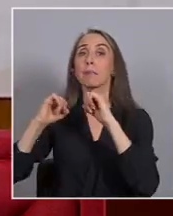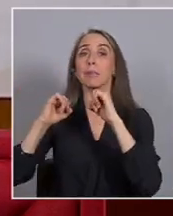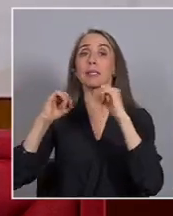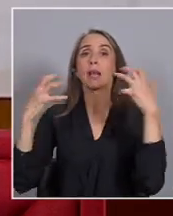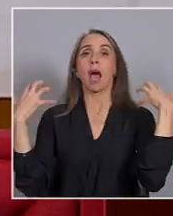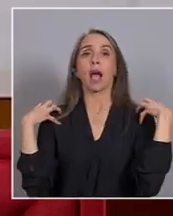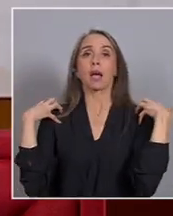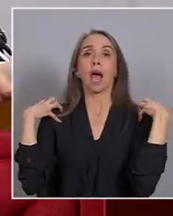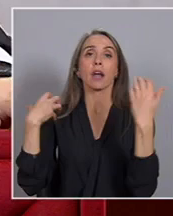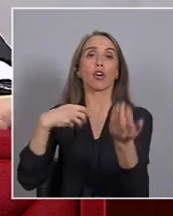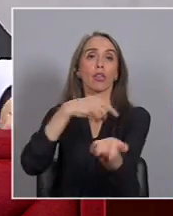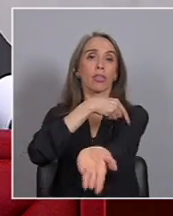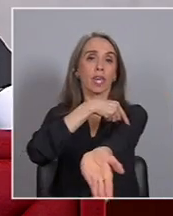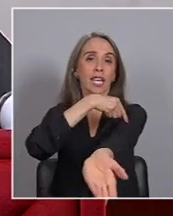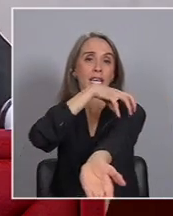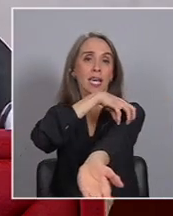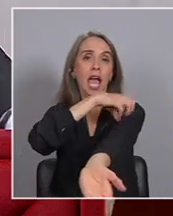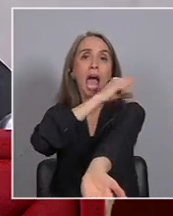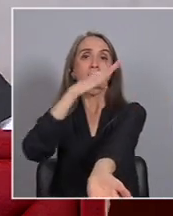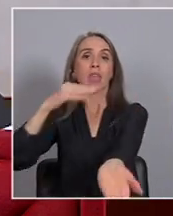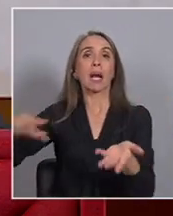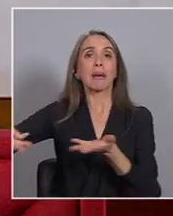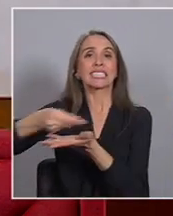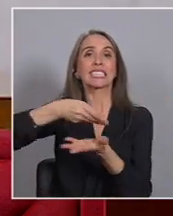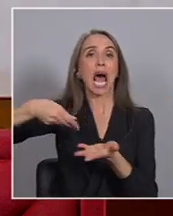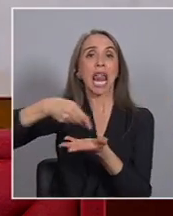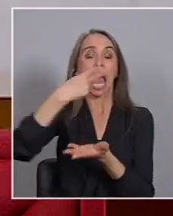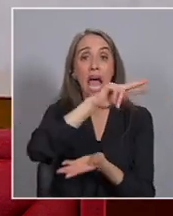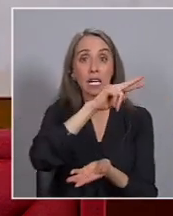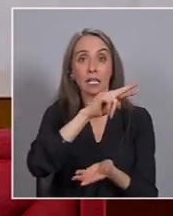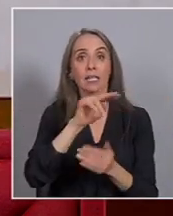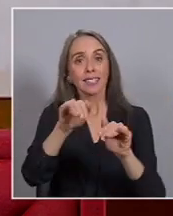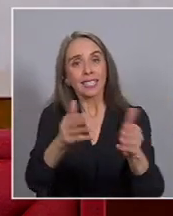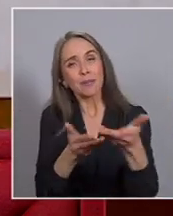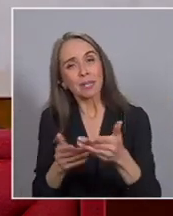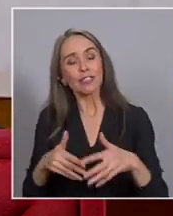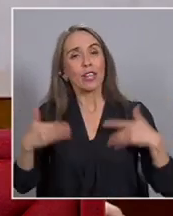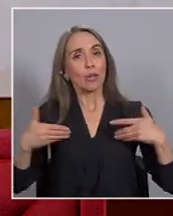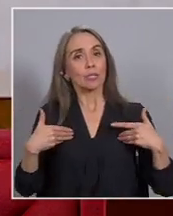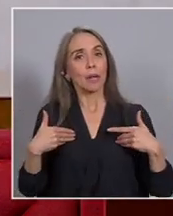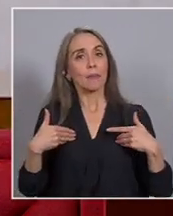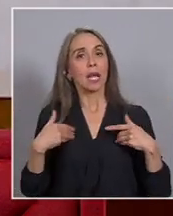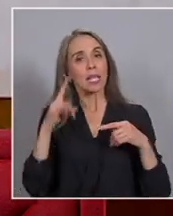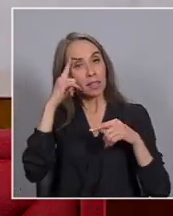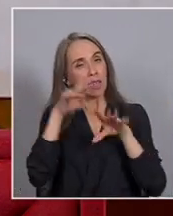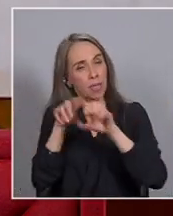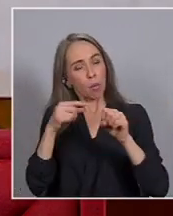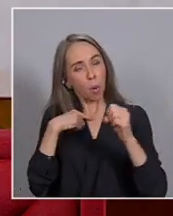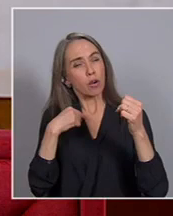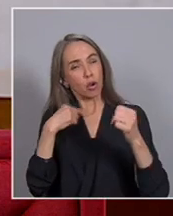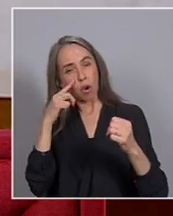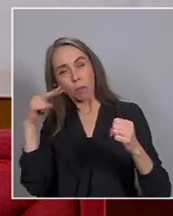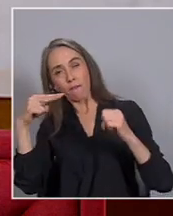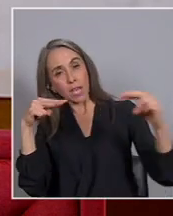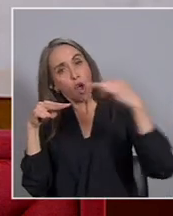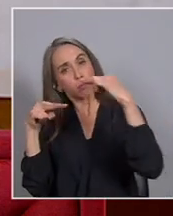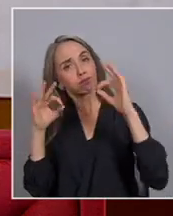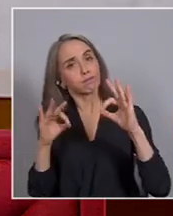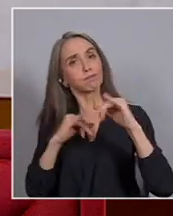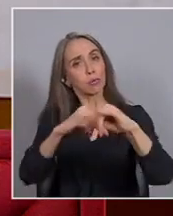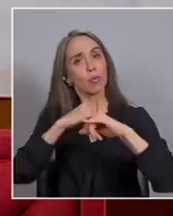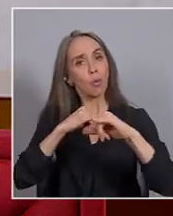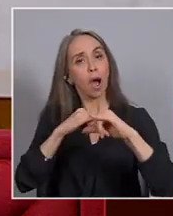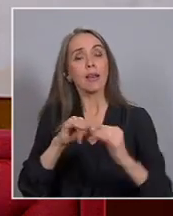Atacama. Los invito a entusiasmarse y compartir esta visión, en donde el